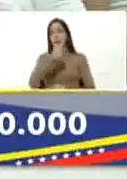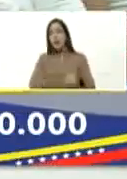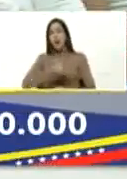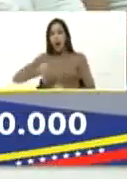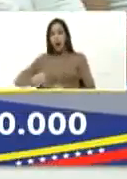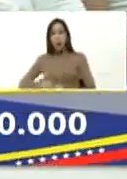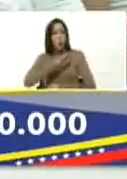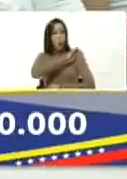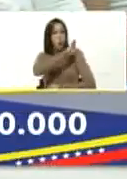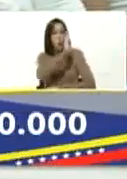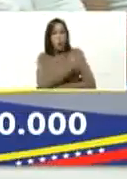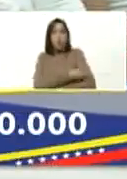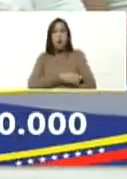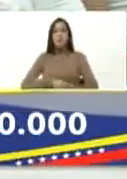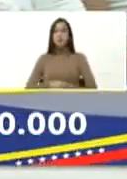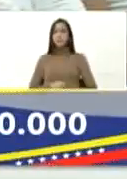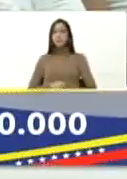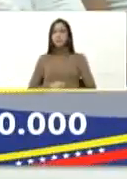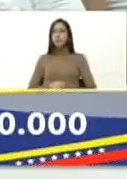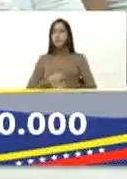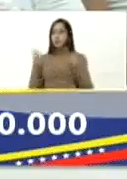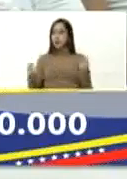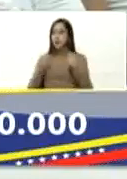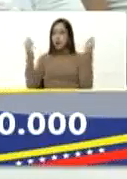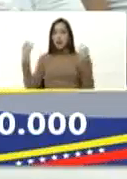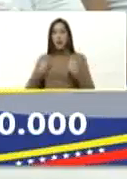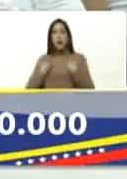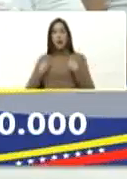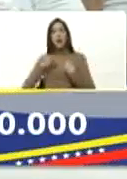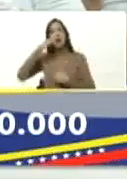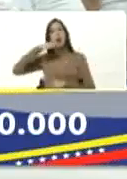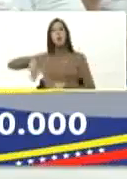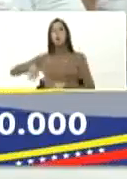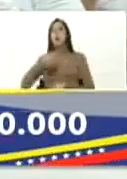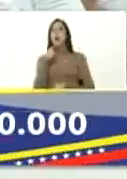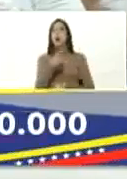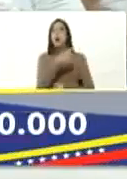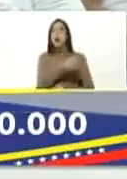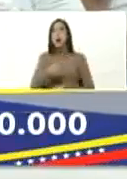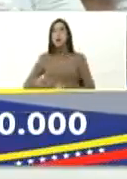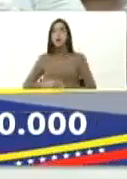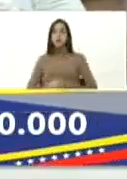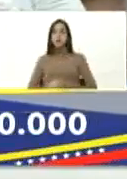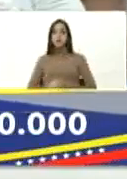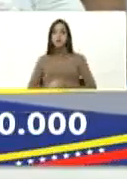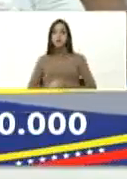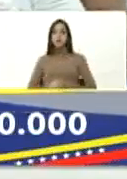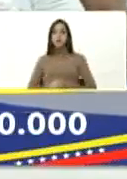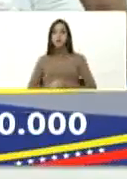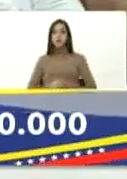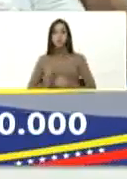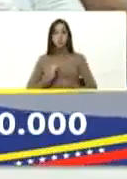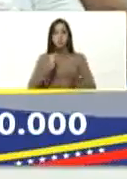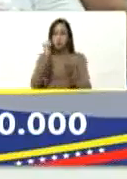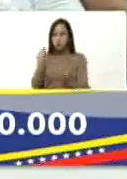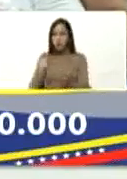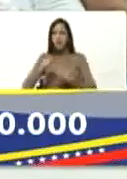fortaleciéndole para salvarle la vida al pueblo, como dice la gente. Me salvó la vida el bono de